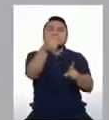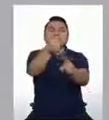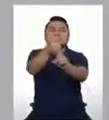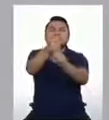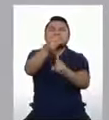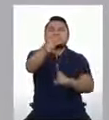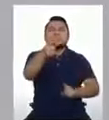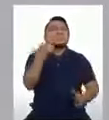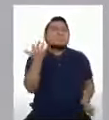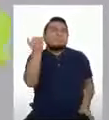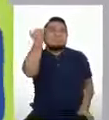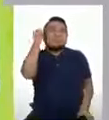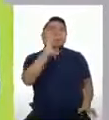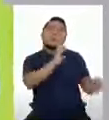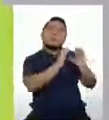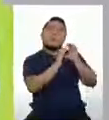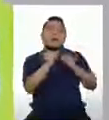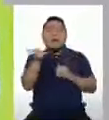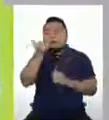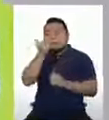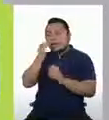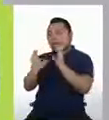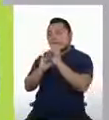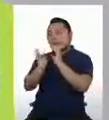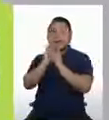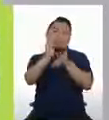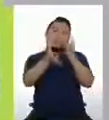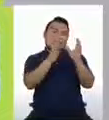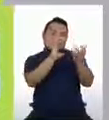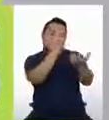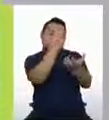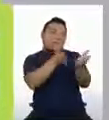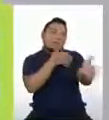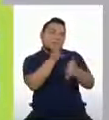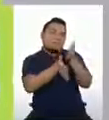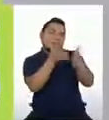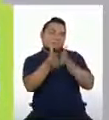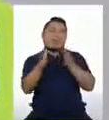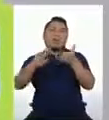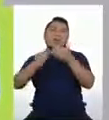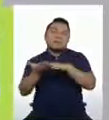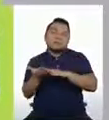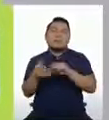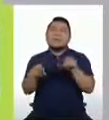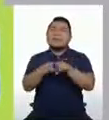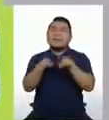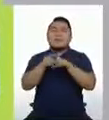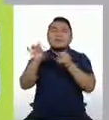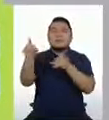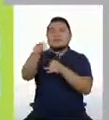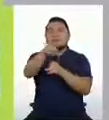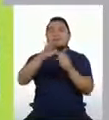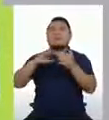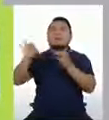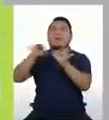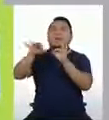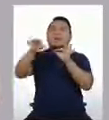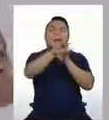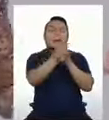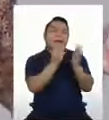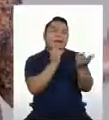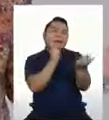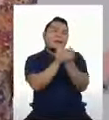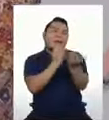las que escuches cuando te comuniques por teléfono con tus amigos, con tu comunidad o con tus familiares que se encuentran en otras ciudades del